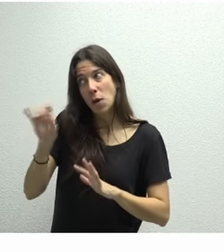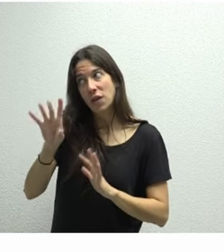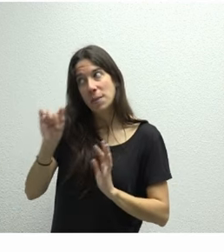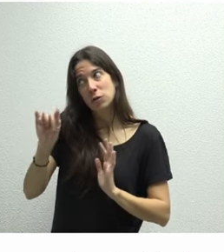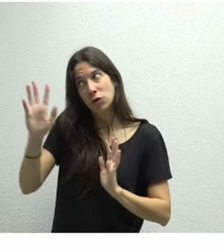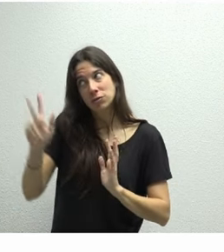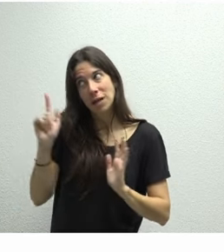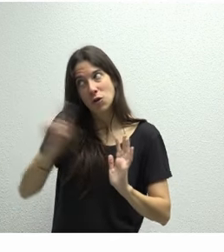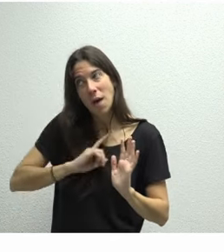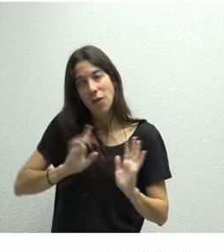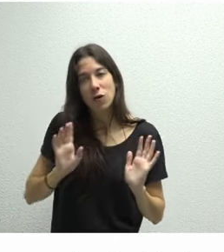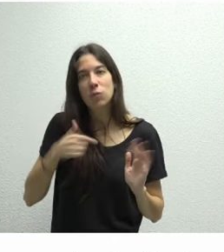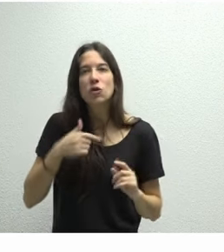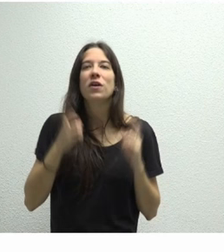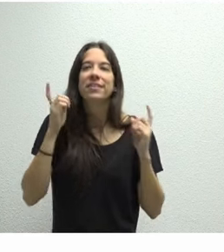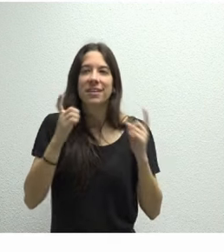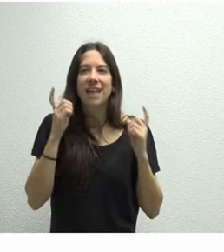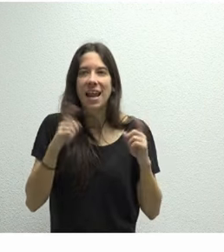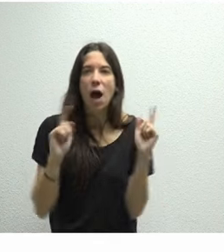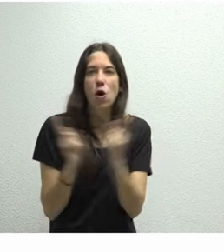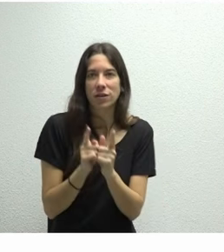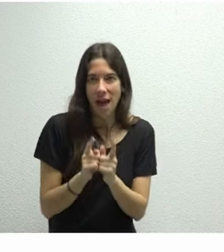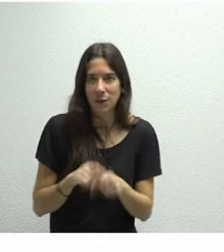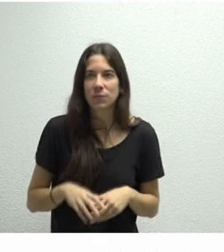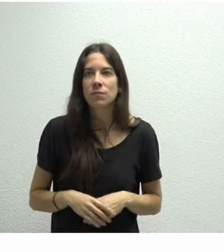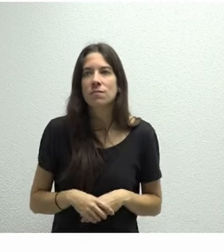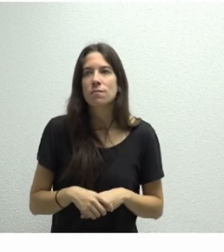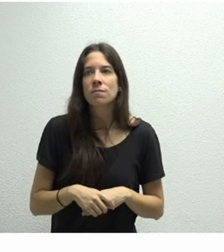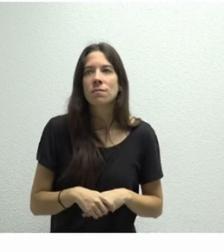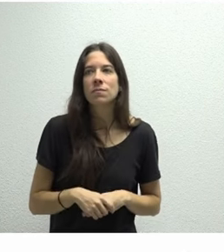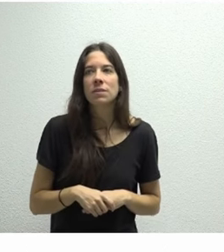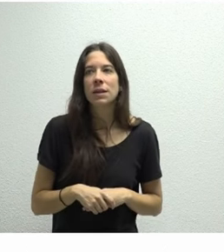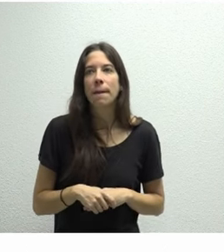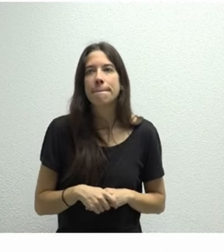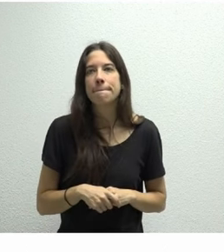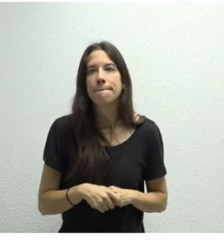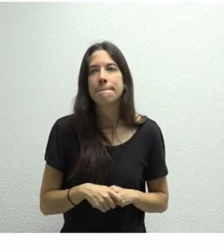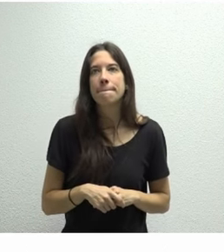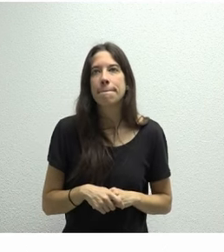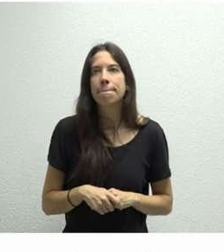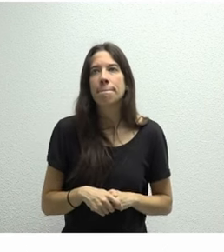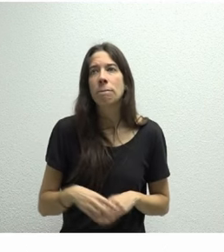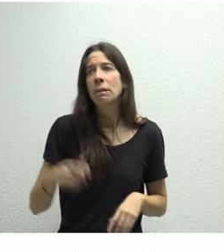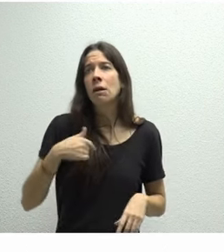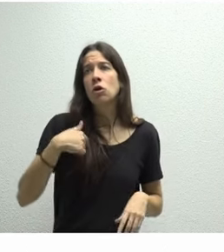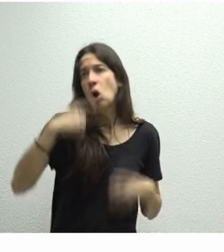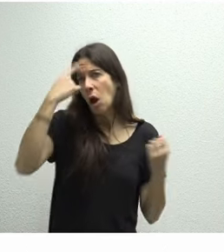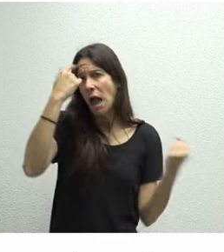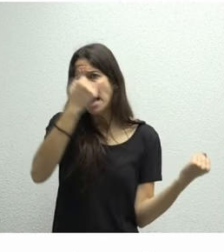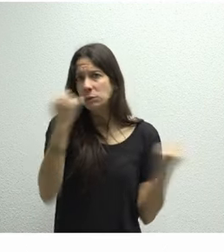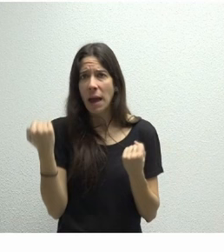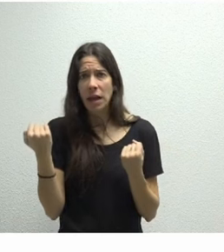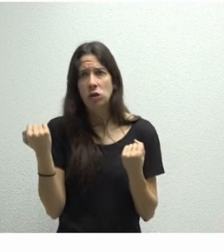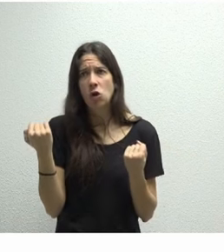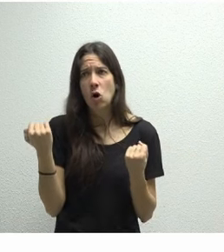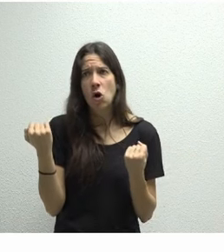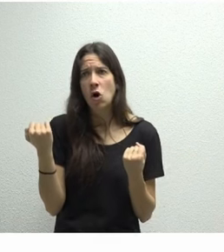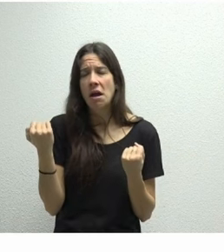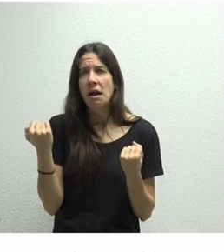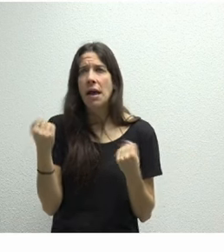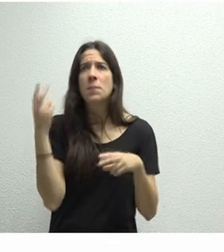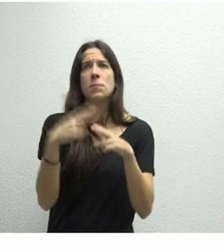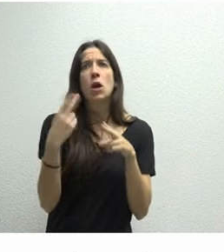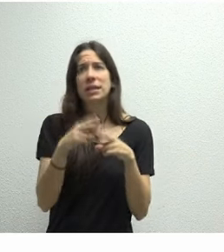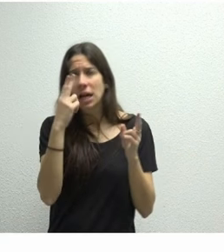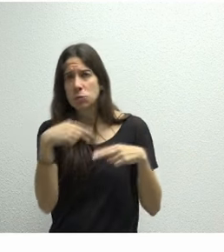intentaré acortar no yo Soy un experto para nada y en la sala hay expertos en políticas públicas vinculadas a la Salud